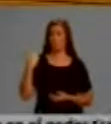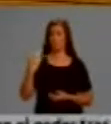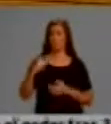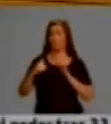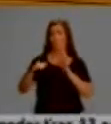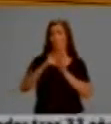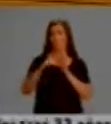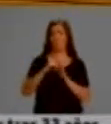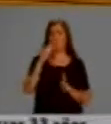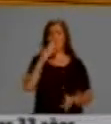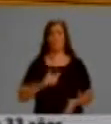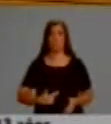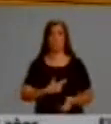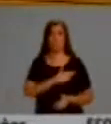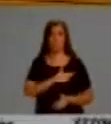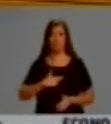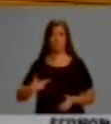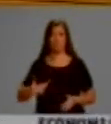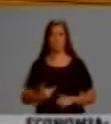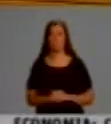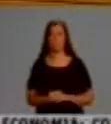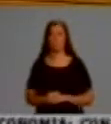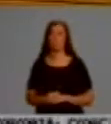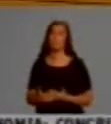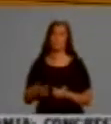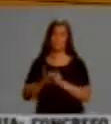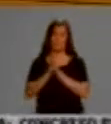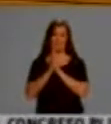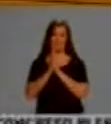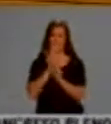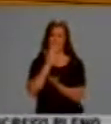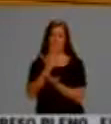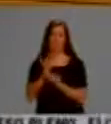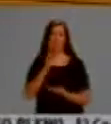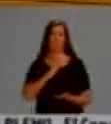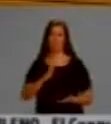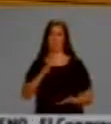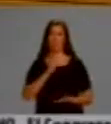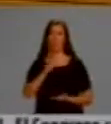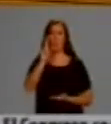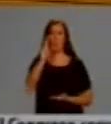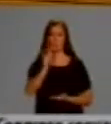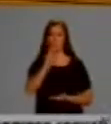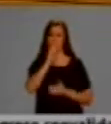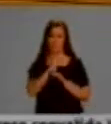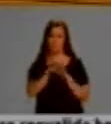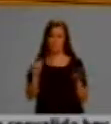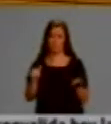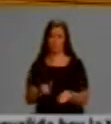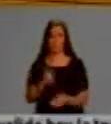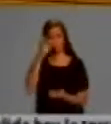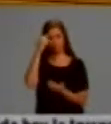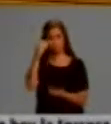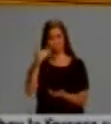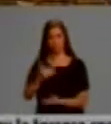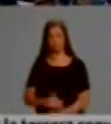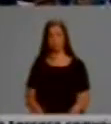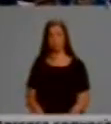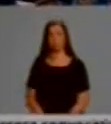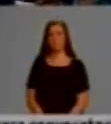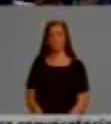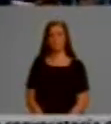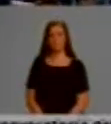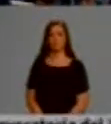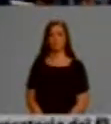las inmediaciones de Santiago de Compostela, les ruego que guardemos un minuto de silencio.